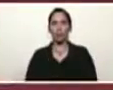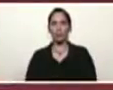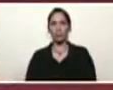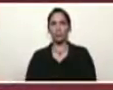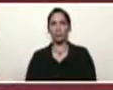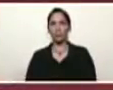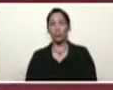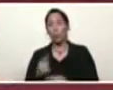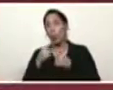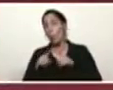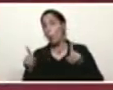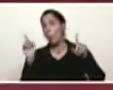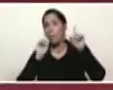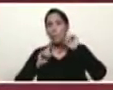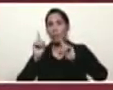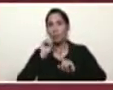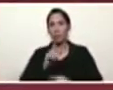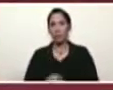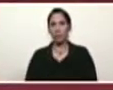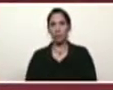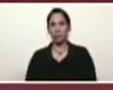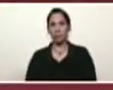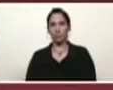Otras mentiras.